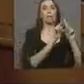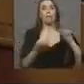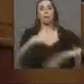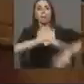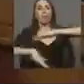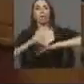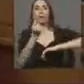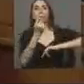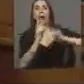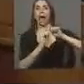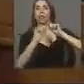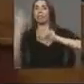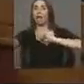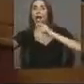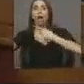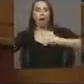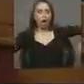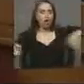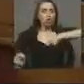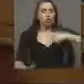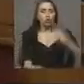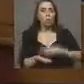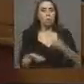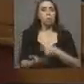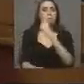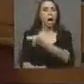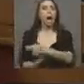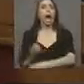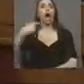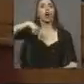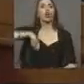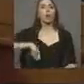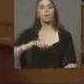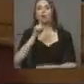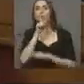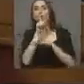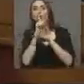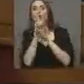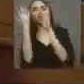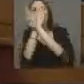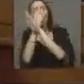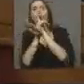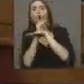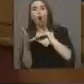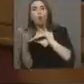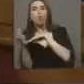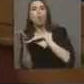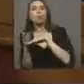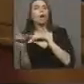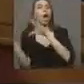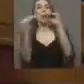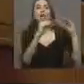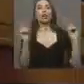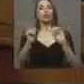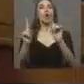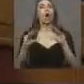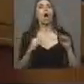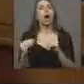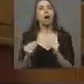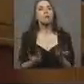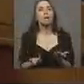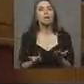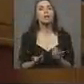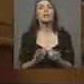financieras, porque esas también las pagamos nosotros. Estas son las famosas comisiones ocultas, de las que nadie quiere hablar, y en donde